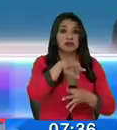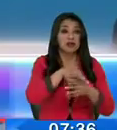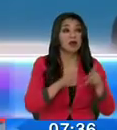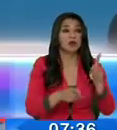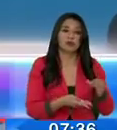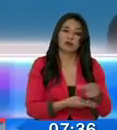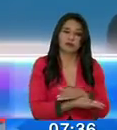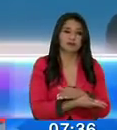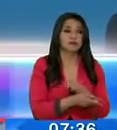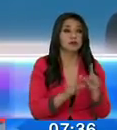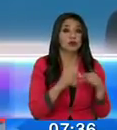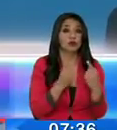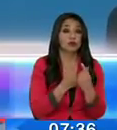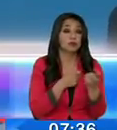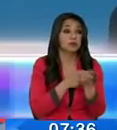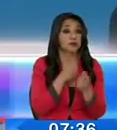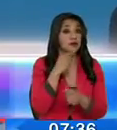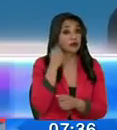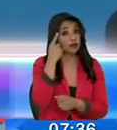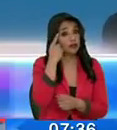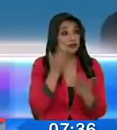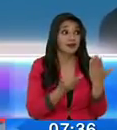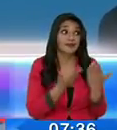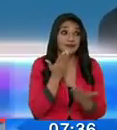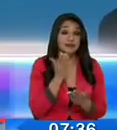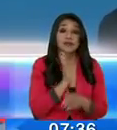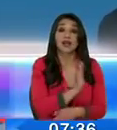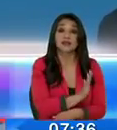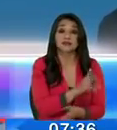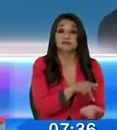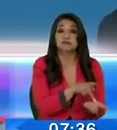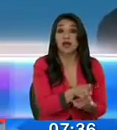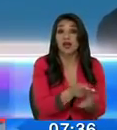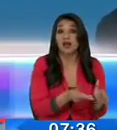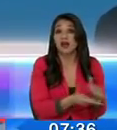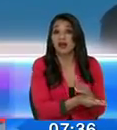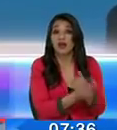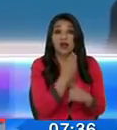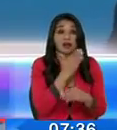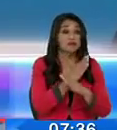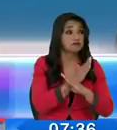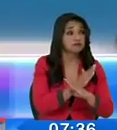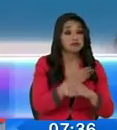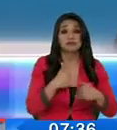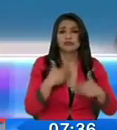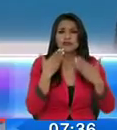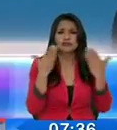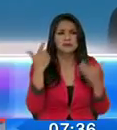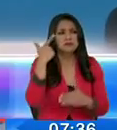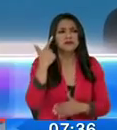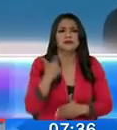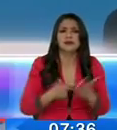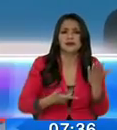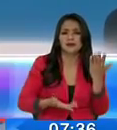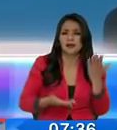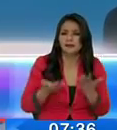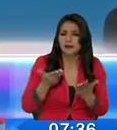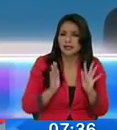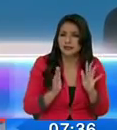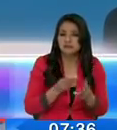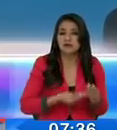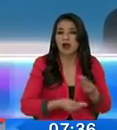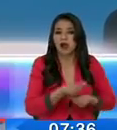del grupo del correísmo es parte de la factura para defenderse? Uno se queda pensando en esas posibilidades.